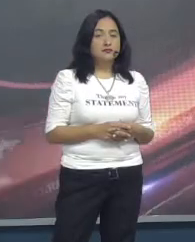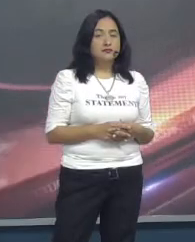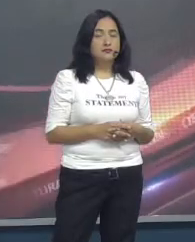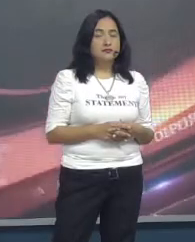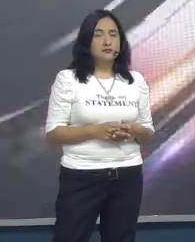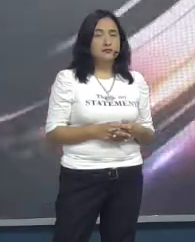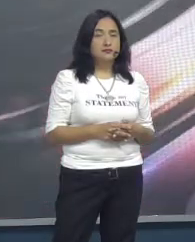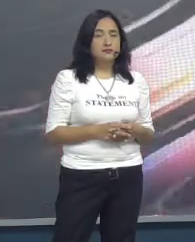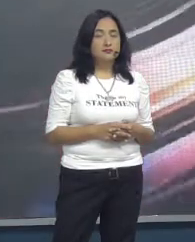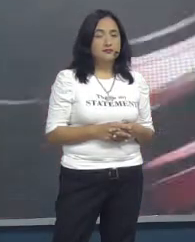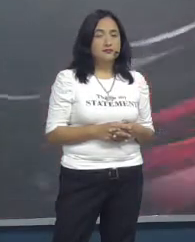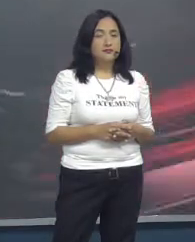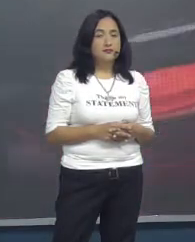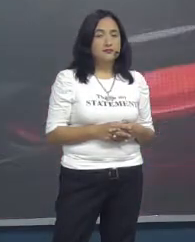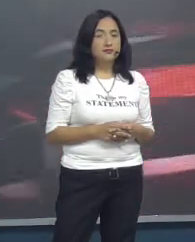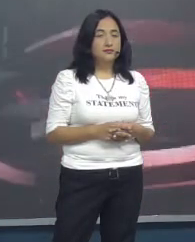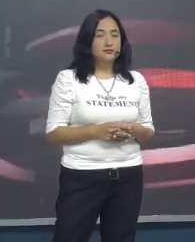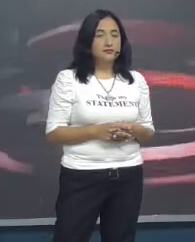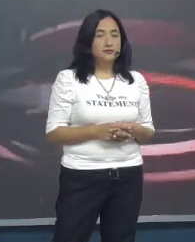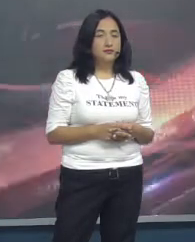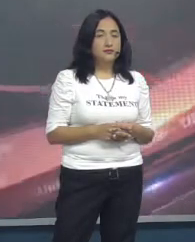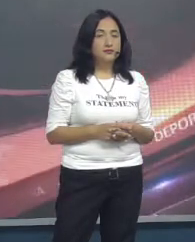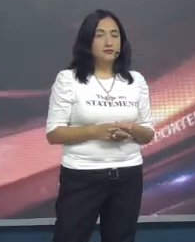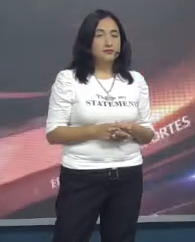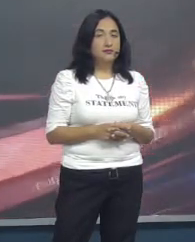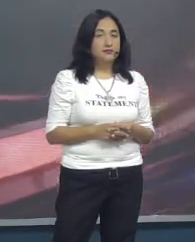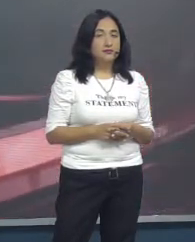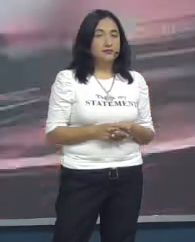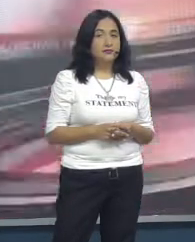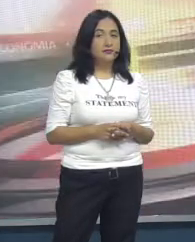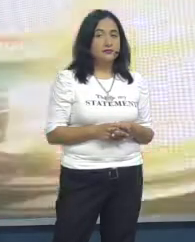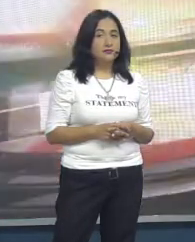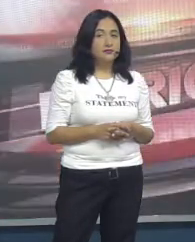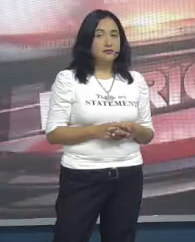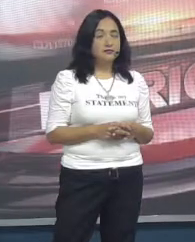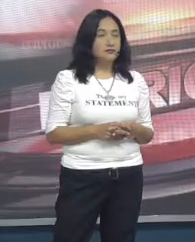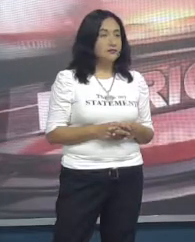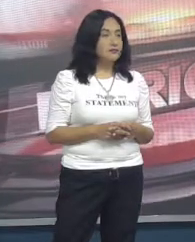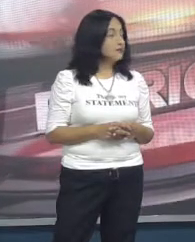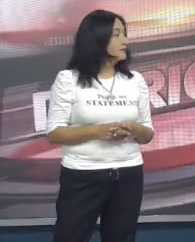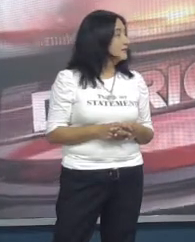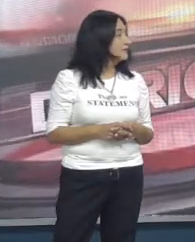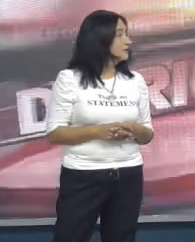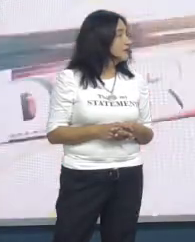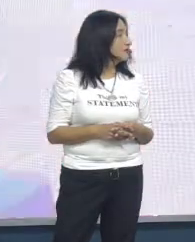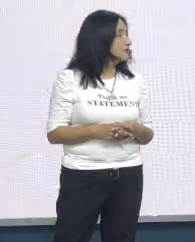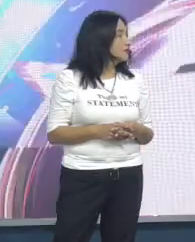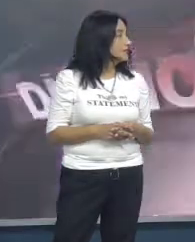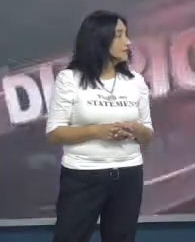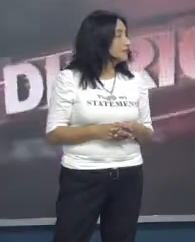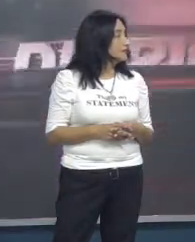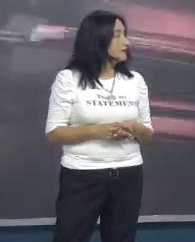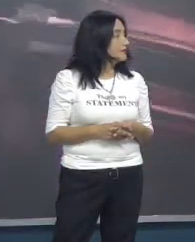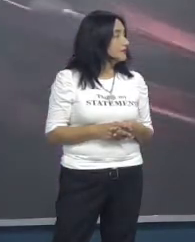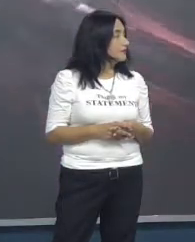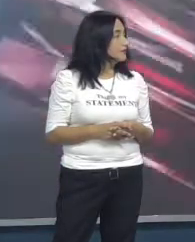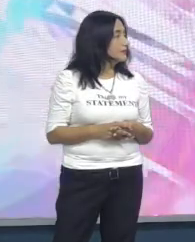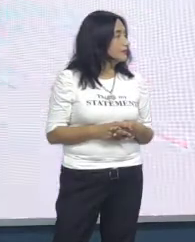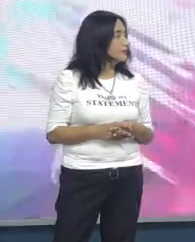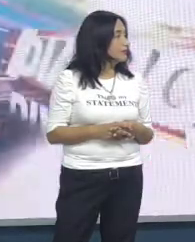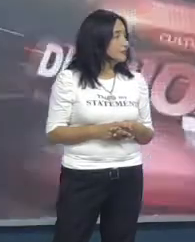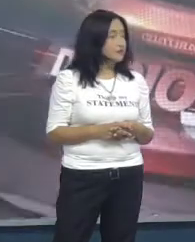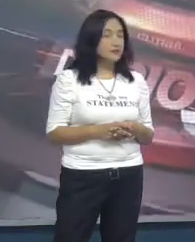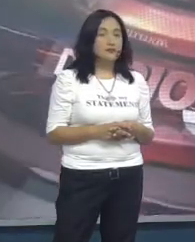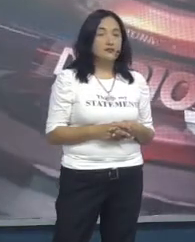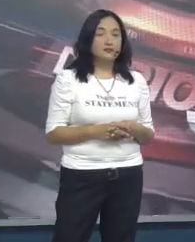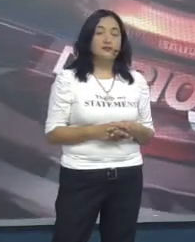No entiendo la pregunta. Si tienen, por ejemplo, íbamos a entregar el barrio en Rivadavia, ¿va a